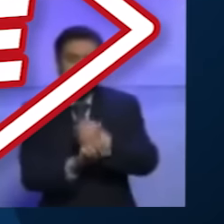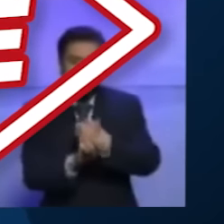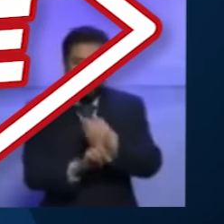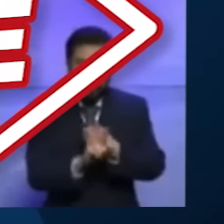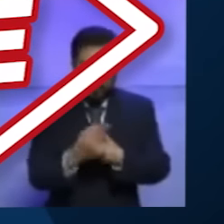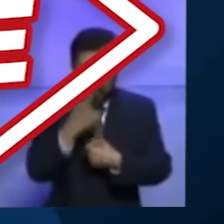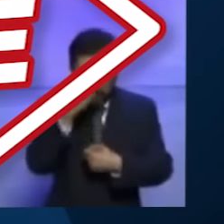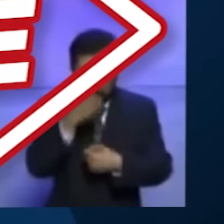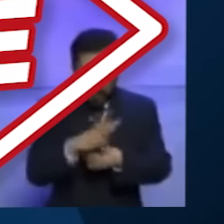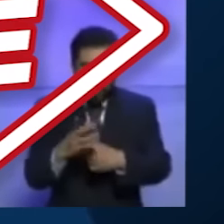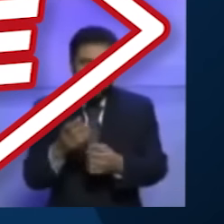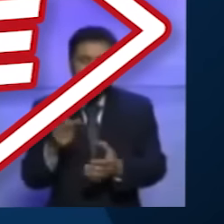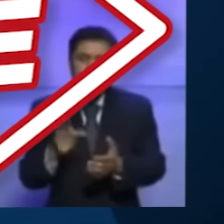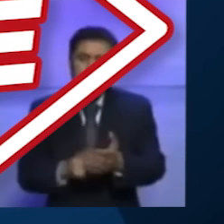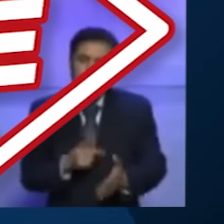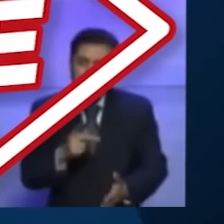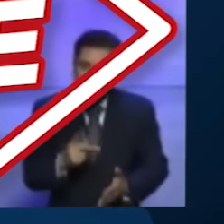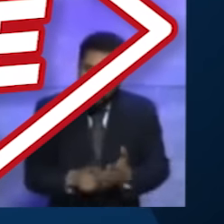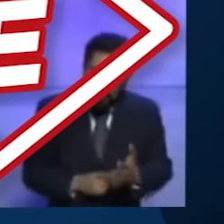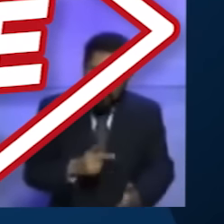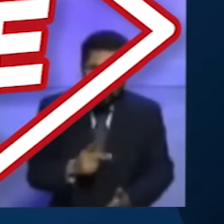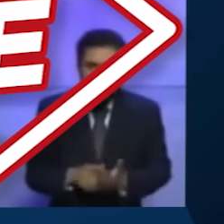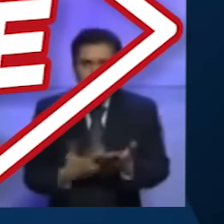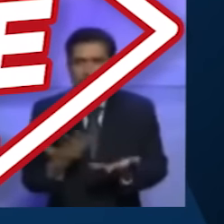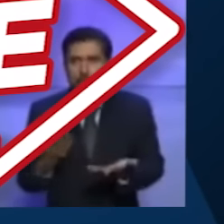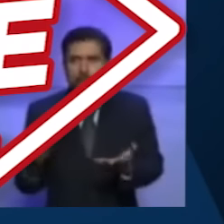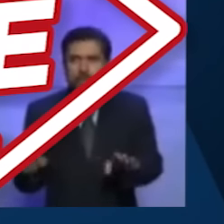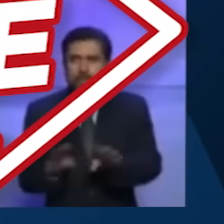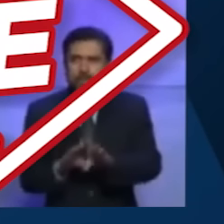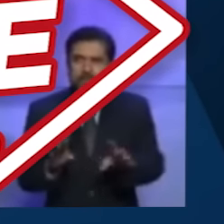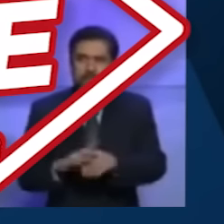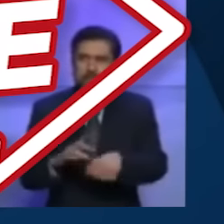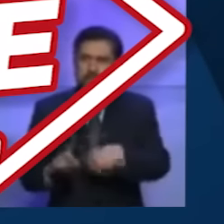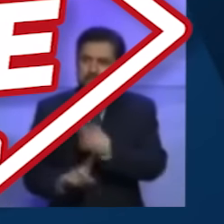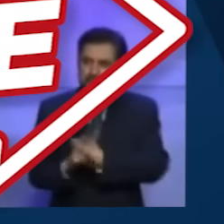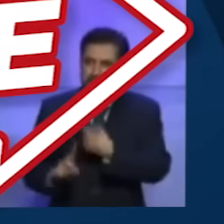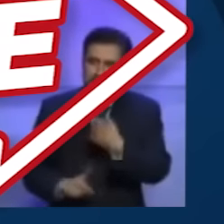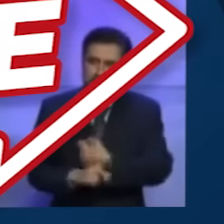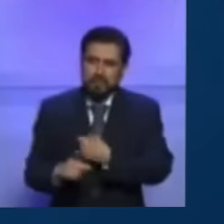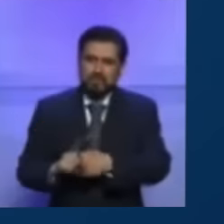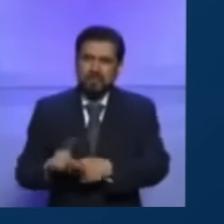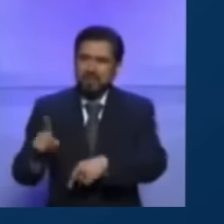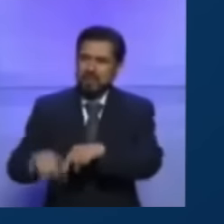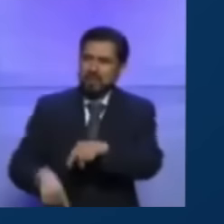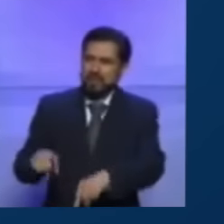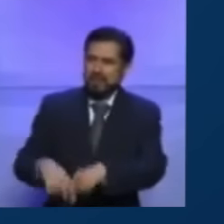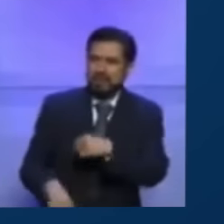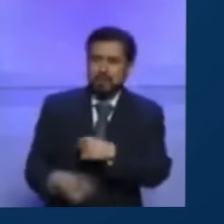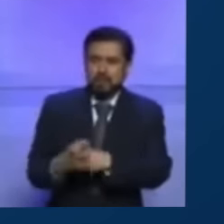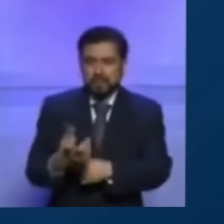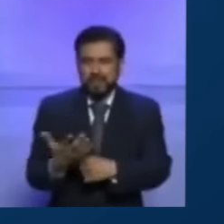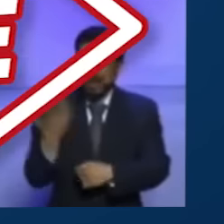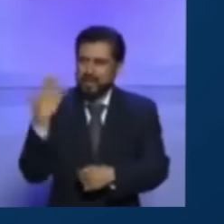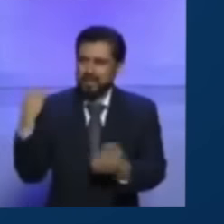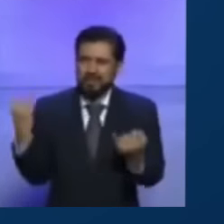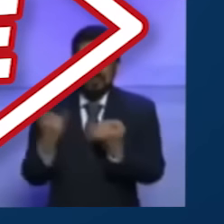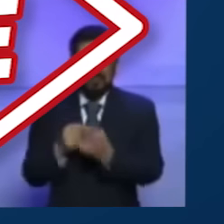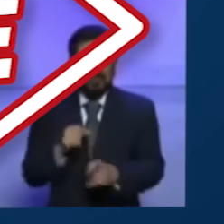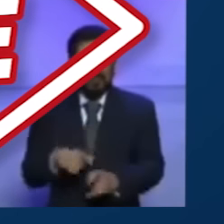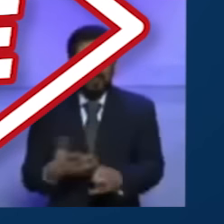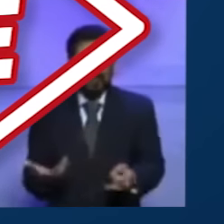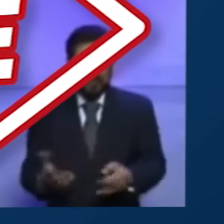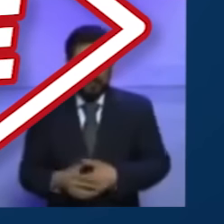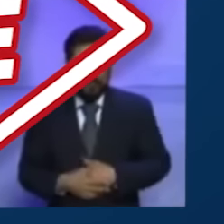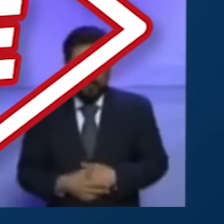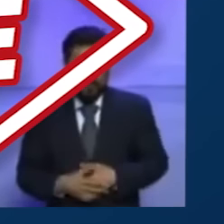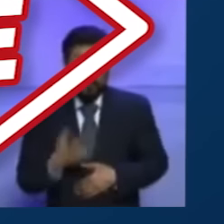para revivir prácticas antidemocráticas del pasado la política es el impulso que mueve a las